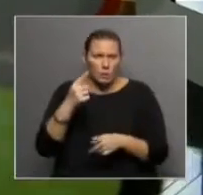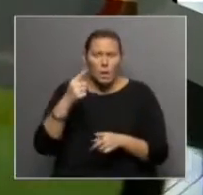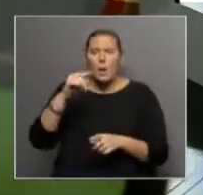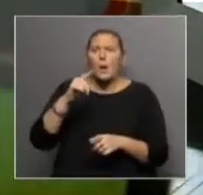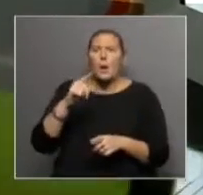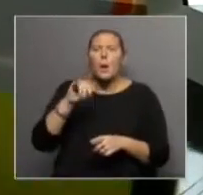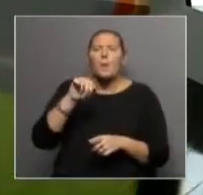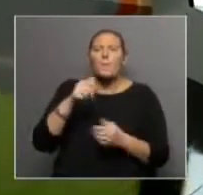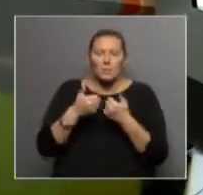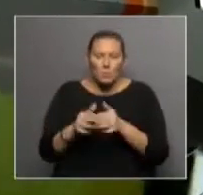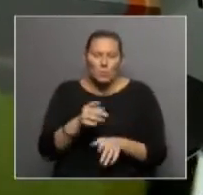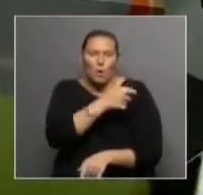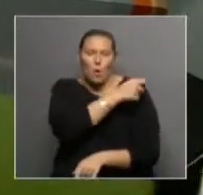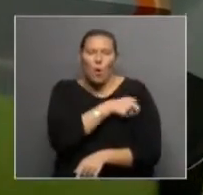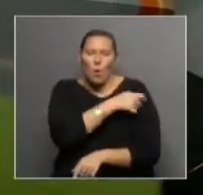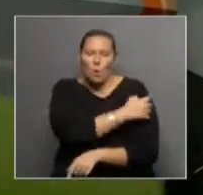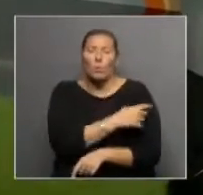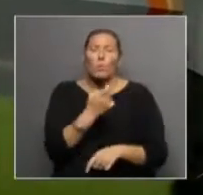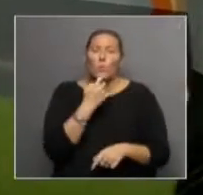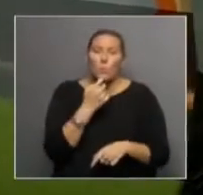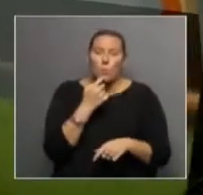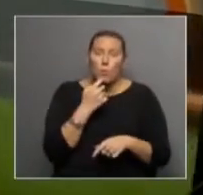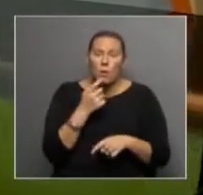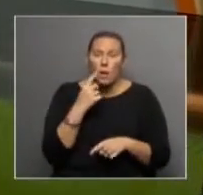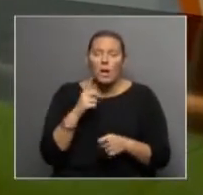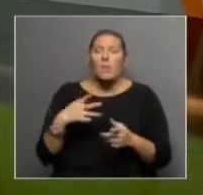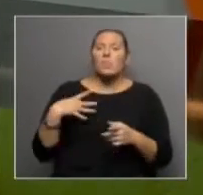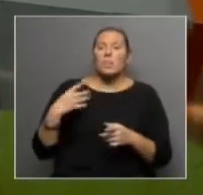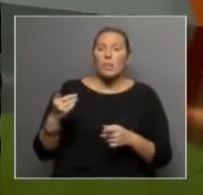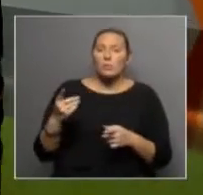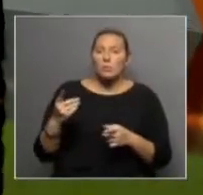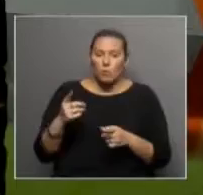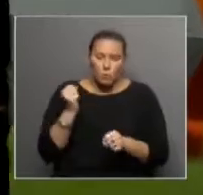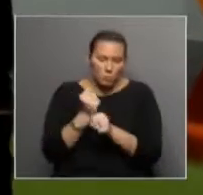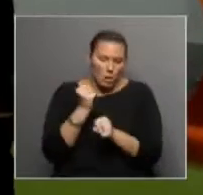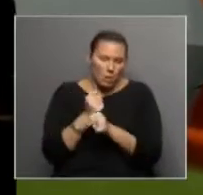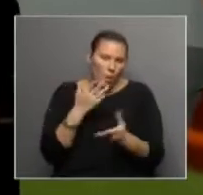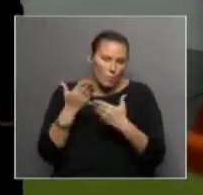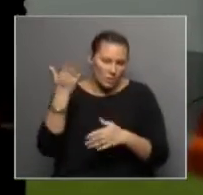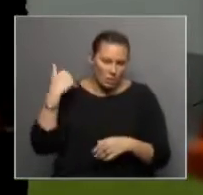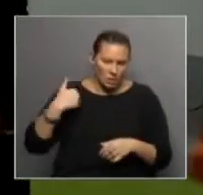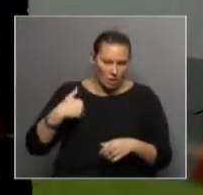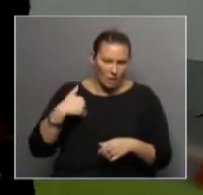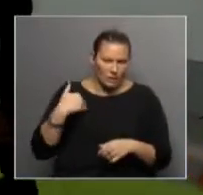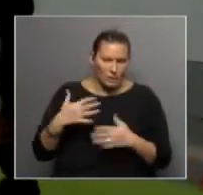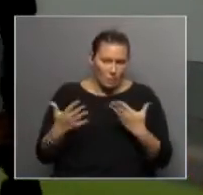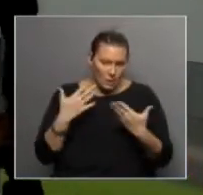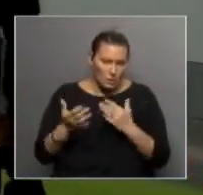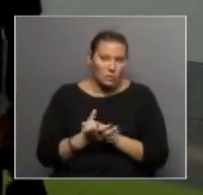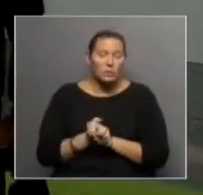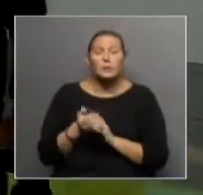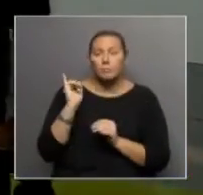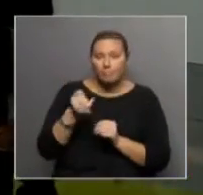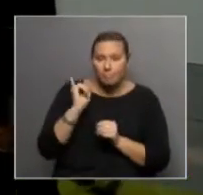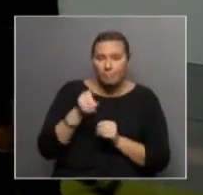mayo ahí en Cruz Roja, tiene obviamente la dirección global de una tarea similar a la que venía haciendo desde Argentina.